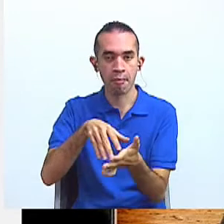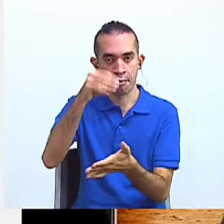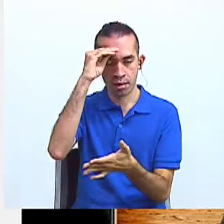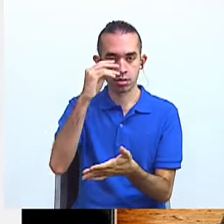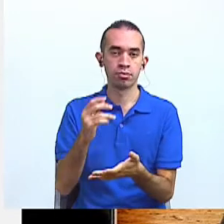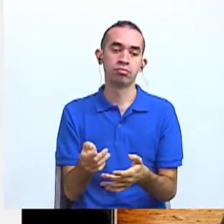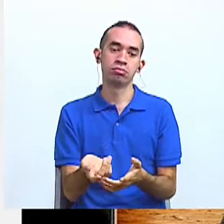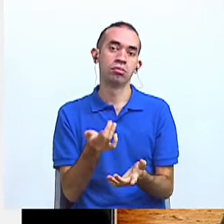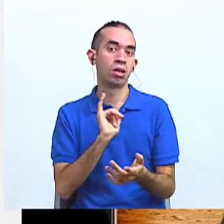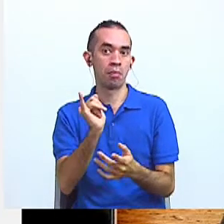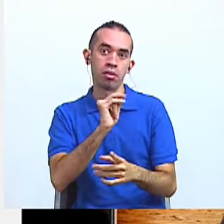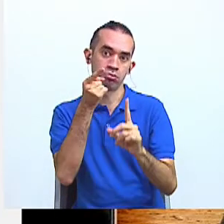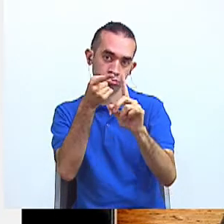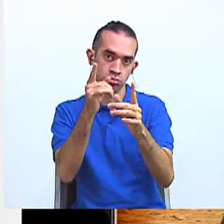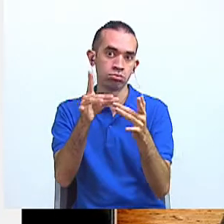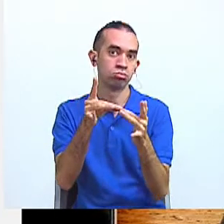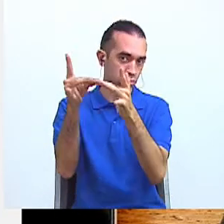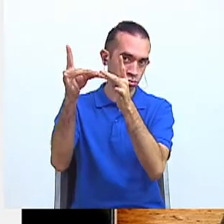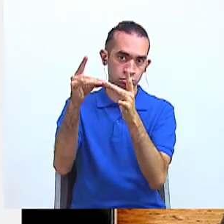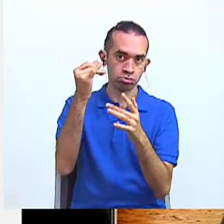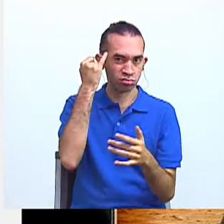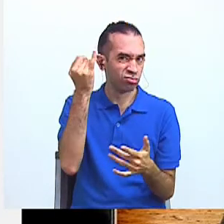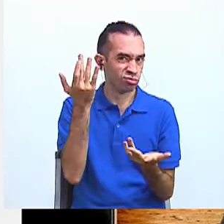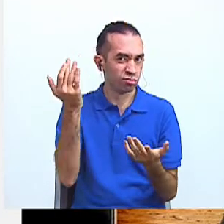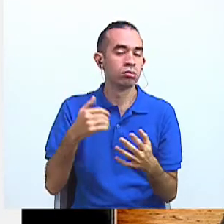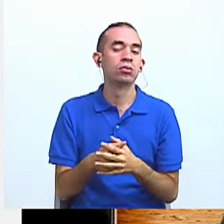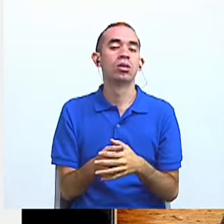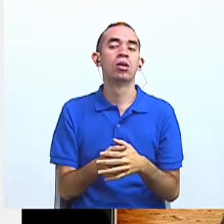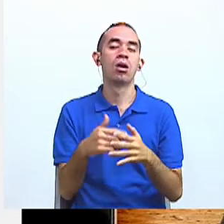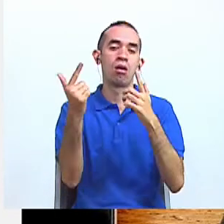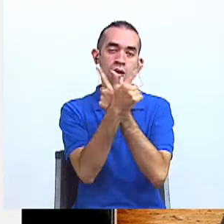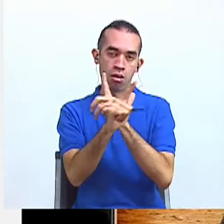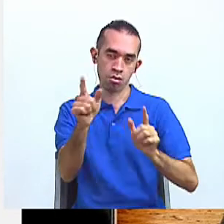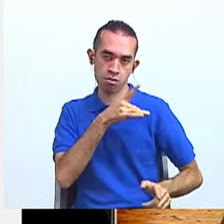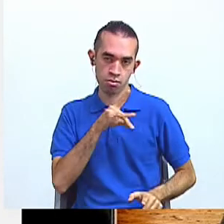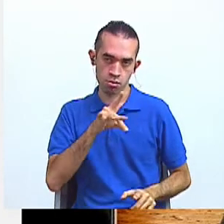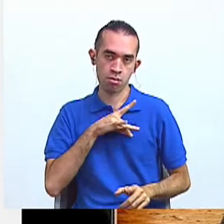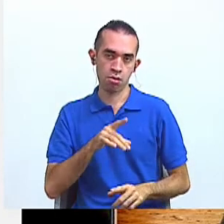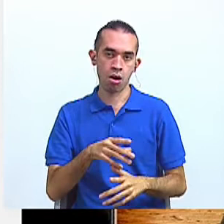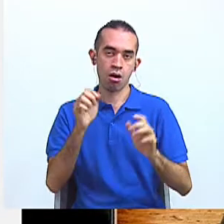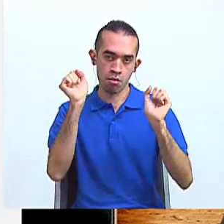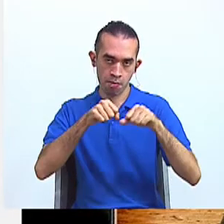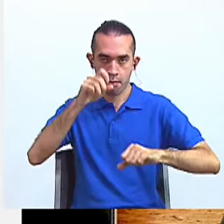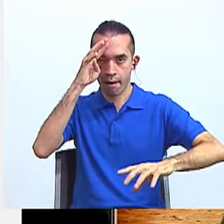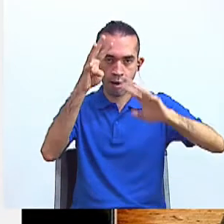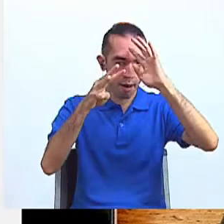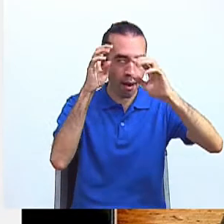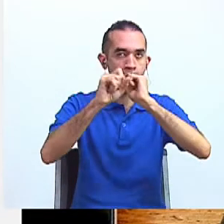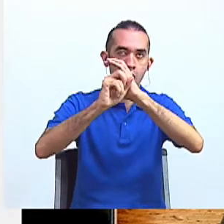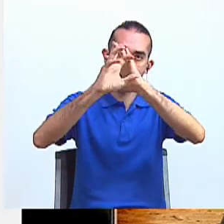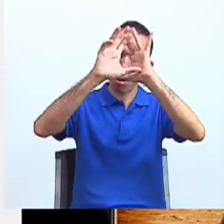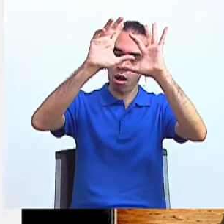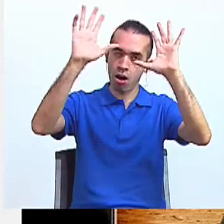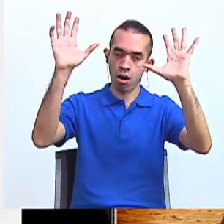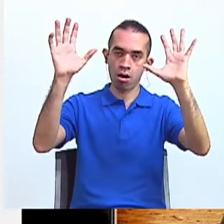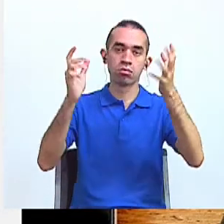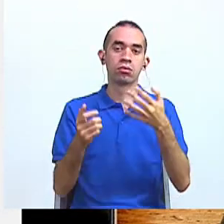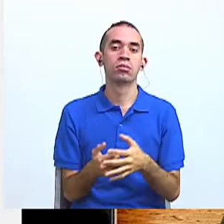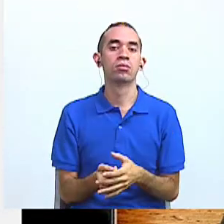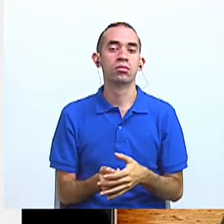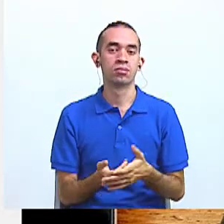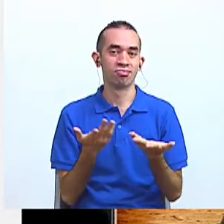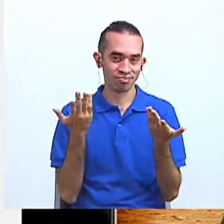libertad espiritual del individuo lo hace crear, tener imaginación creadora. Y eso es lo